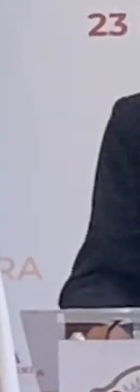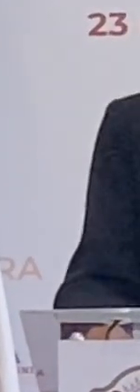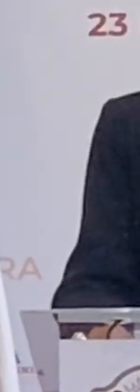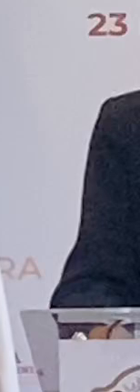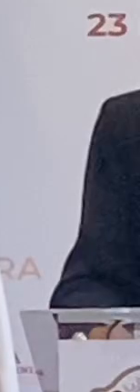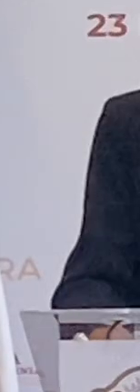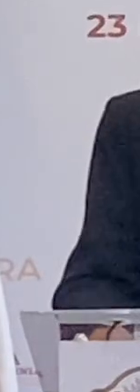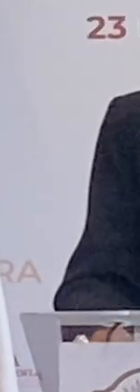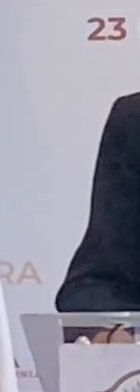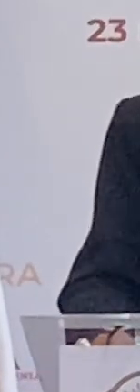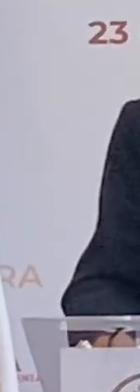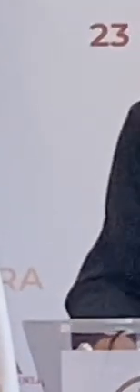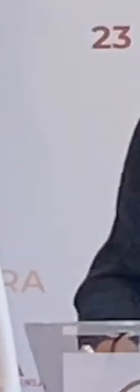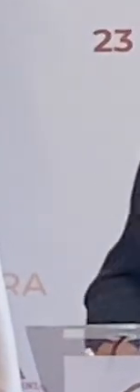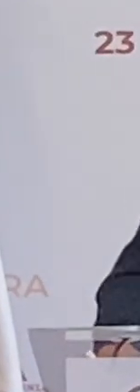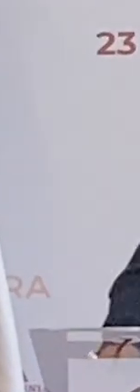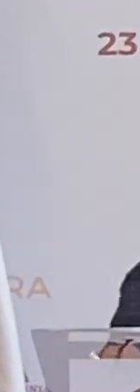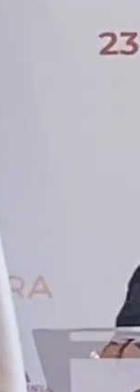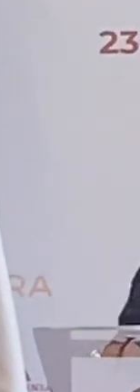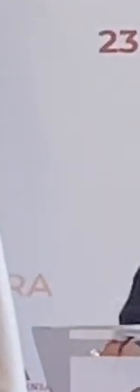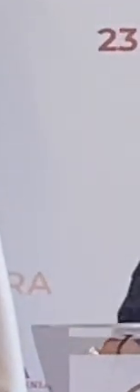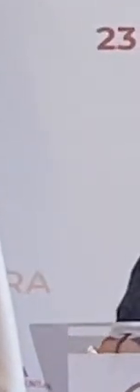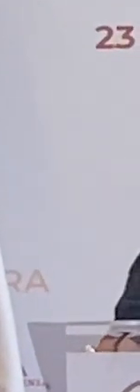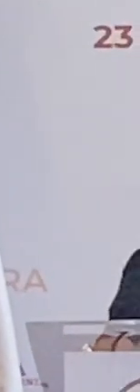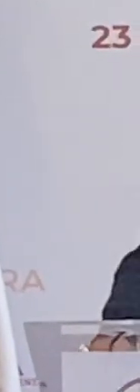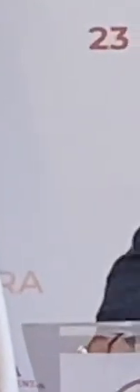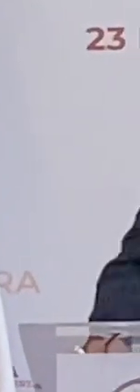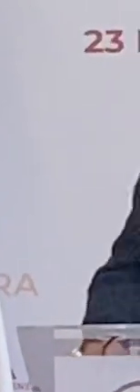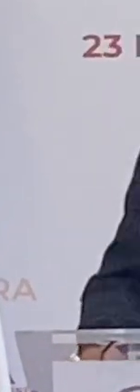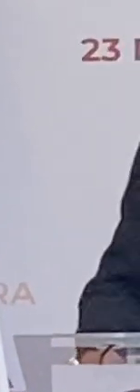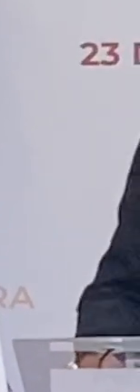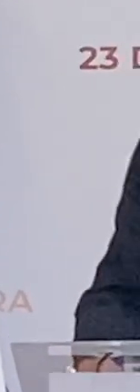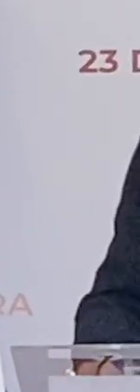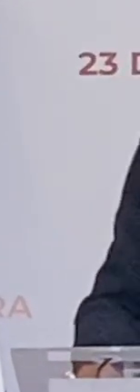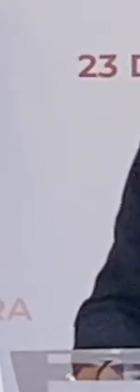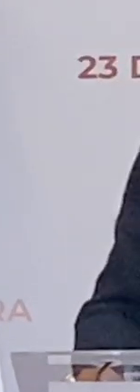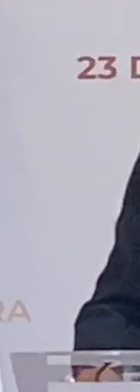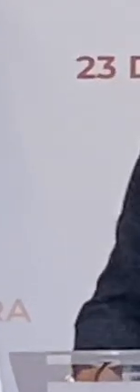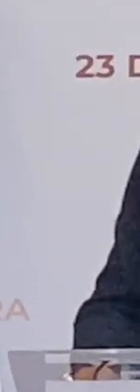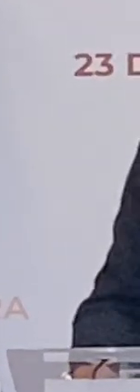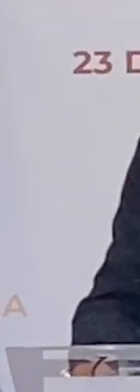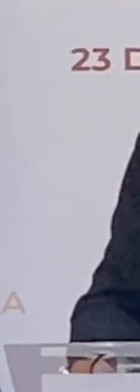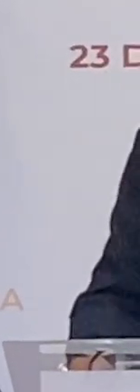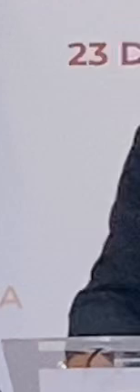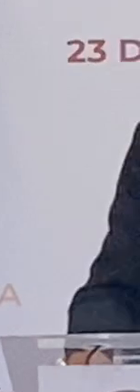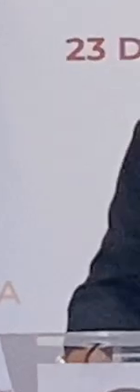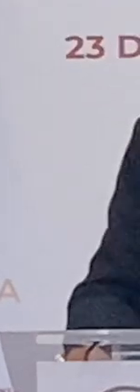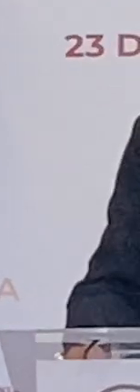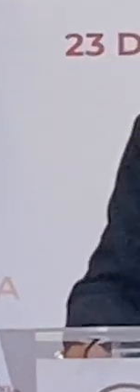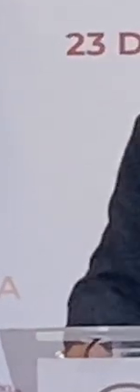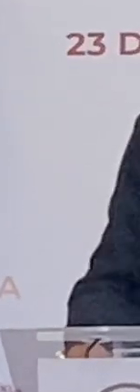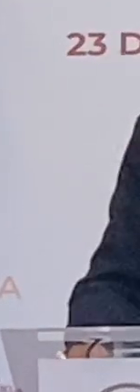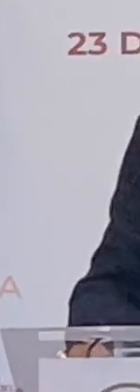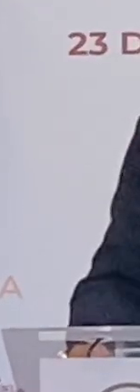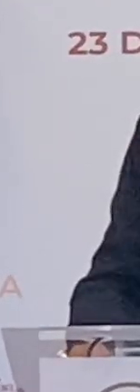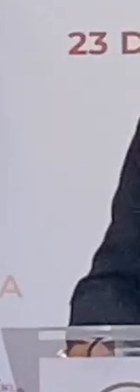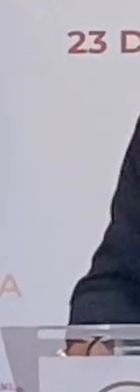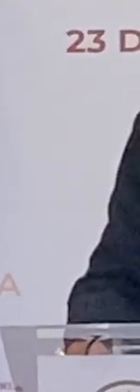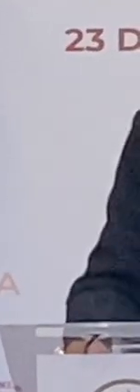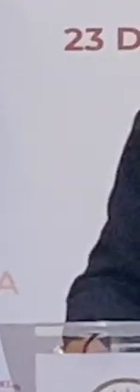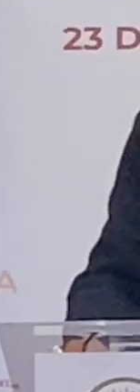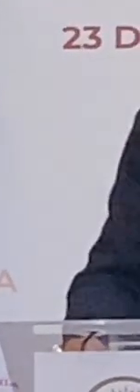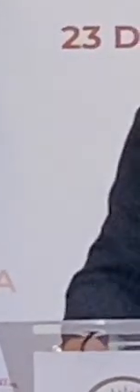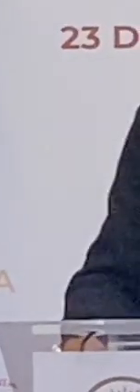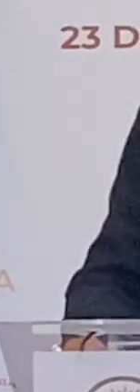viernes, gobernadora, siguiendo su instrucción, y se determinó que pudiera hacer ese edificio con la rehabilitación que era el